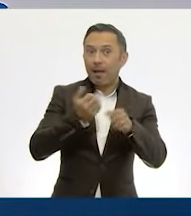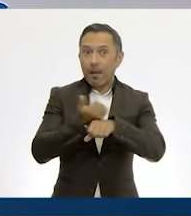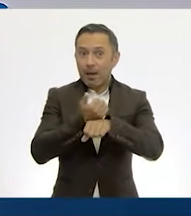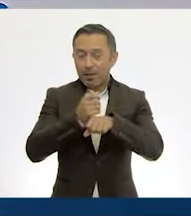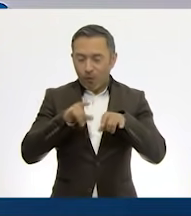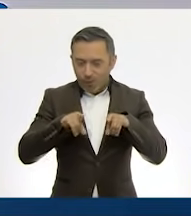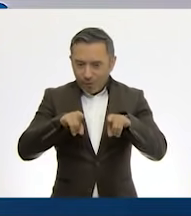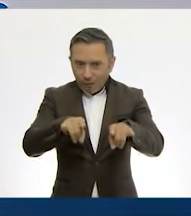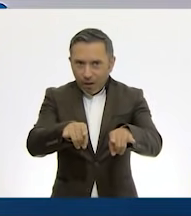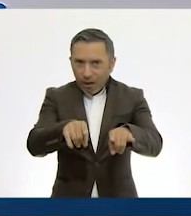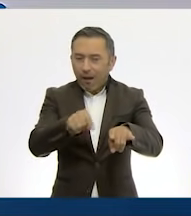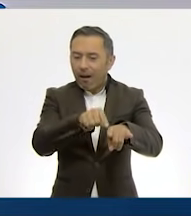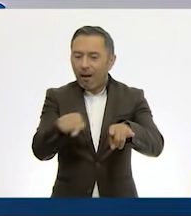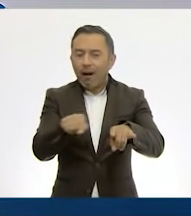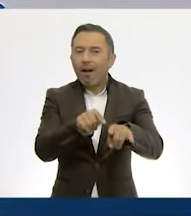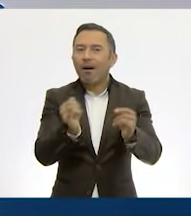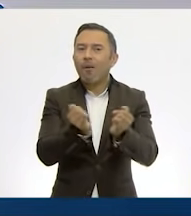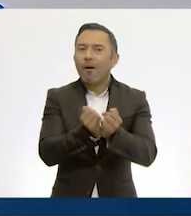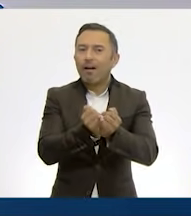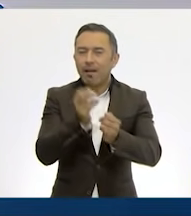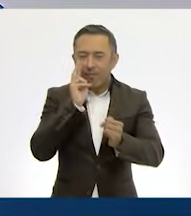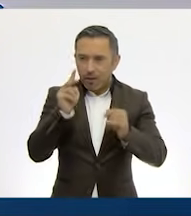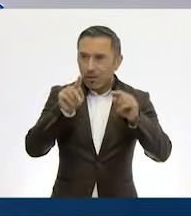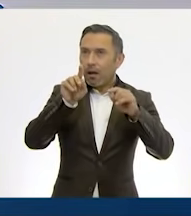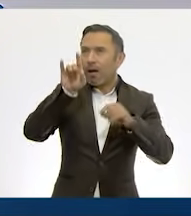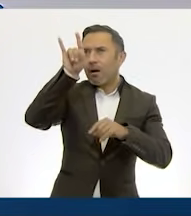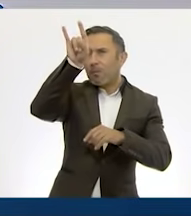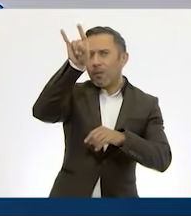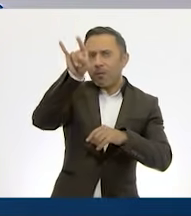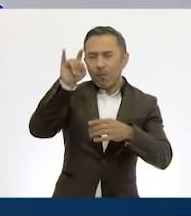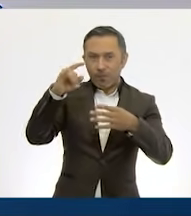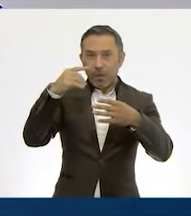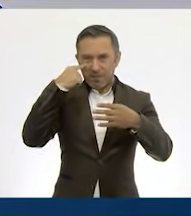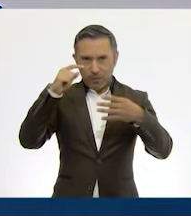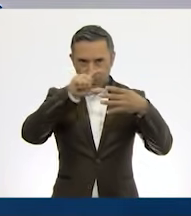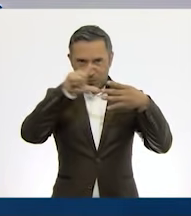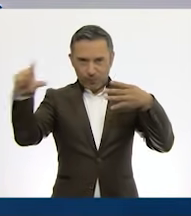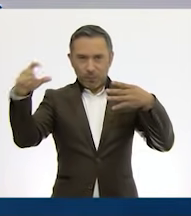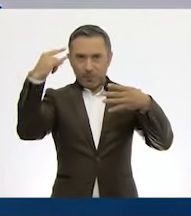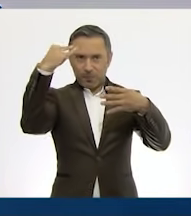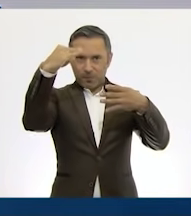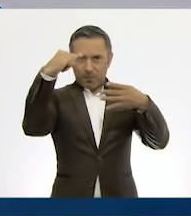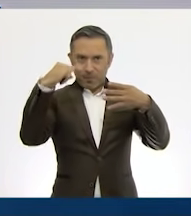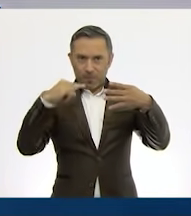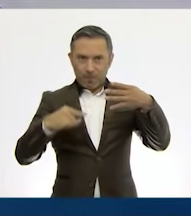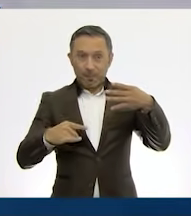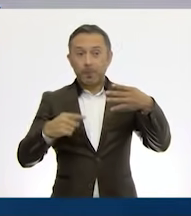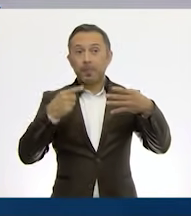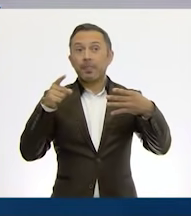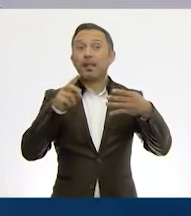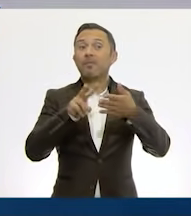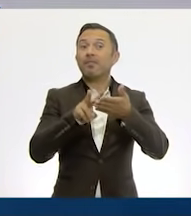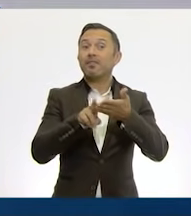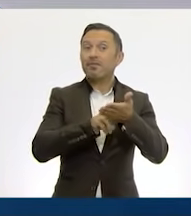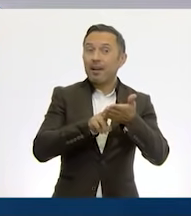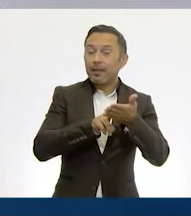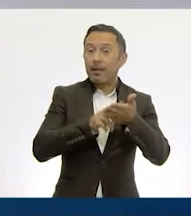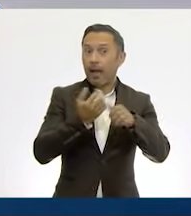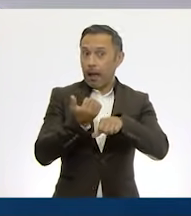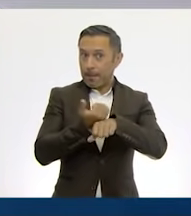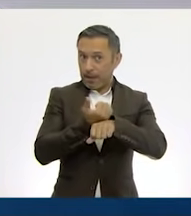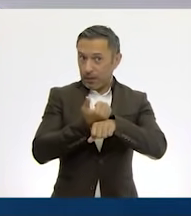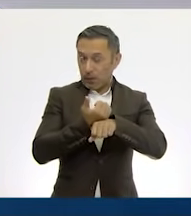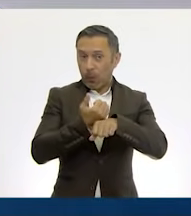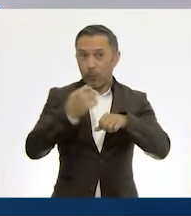ya vemos, pues, el final de la carrera, veamos cómo es que quedaron las distancias. Ya tenemos el verde y el amarillo,